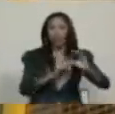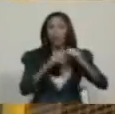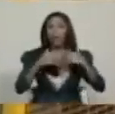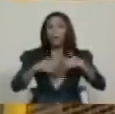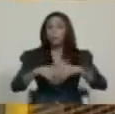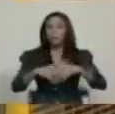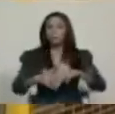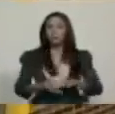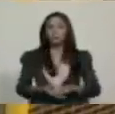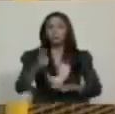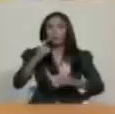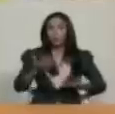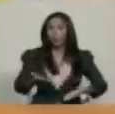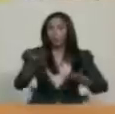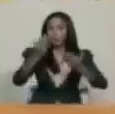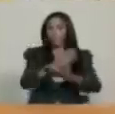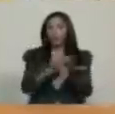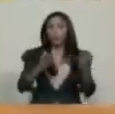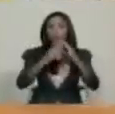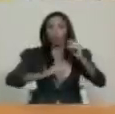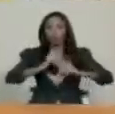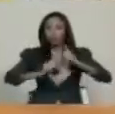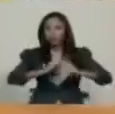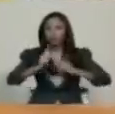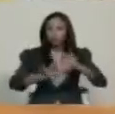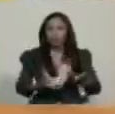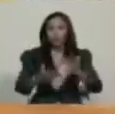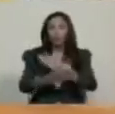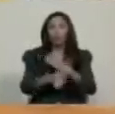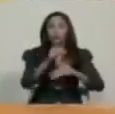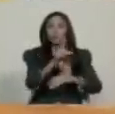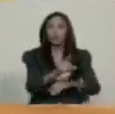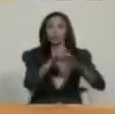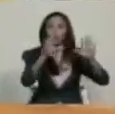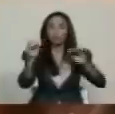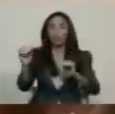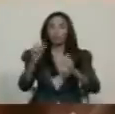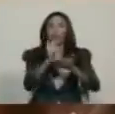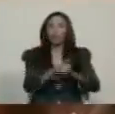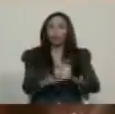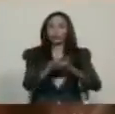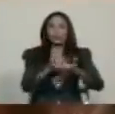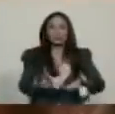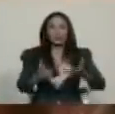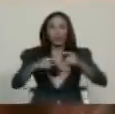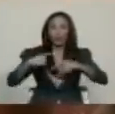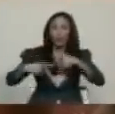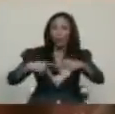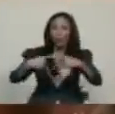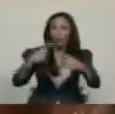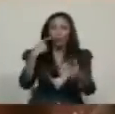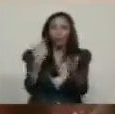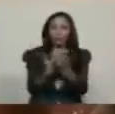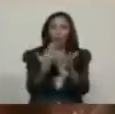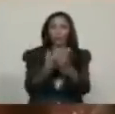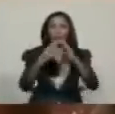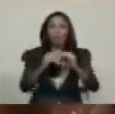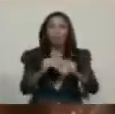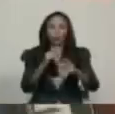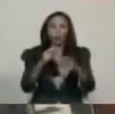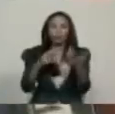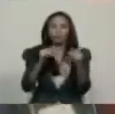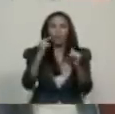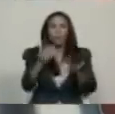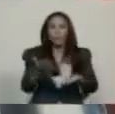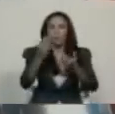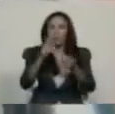Esta planta va a tener la capacidad de procesar 160 toneladas diarias de material de coltán, lo